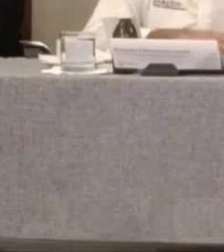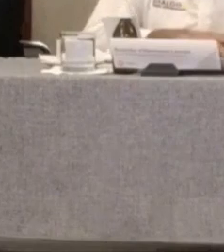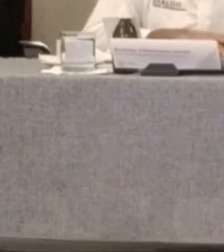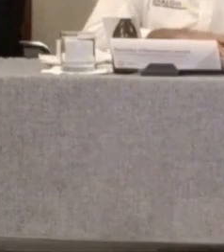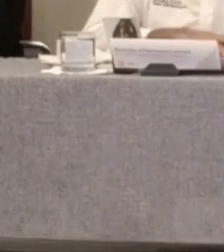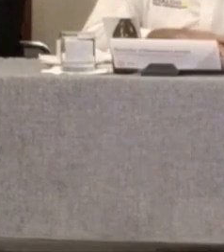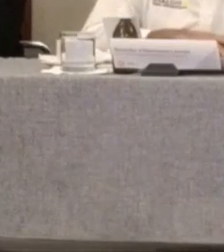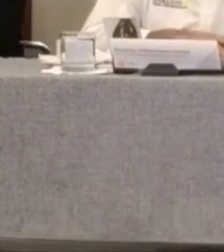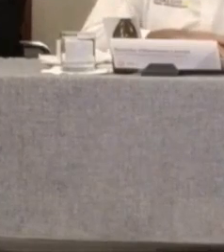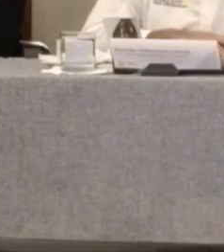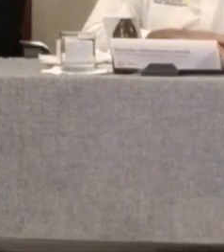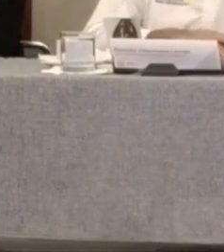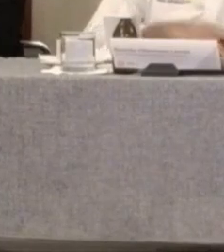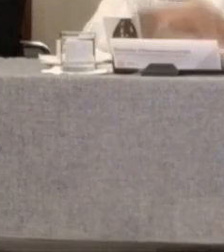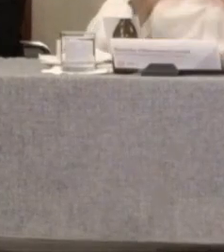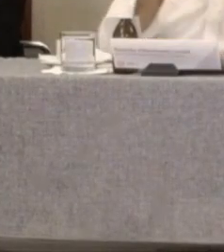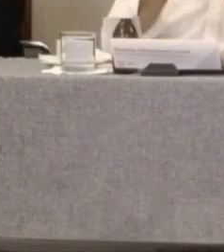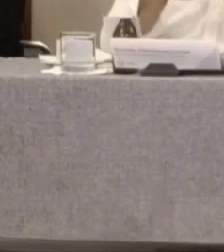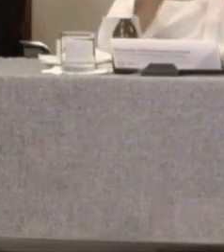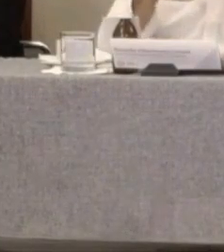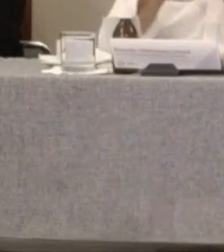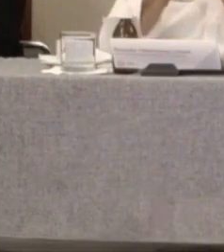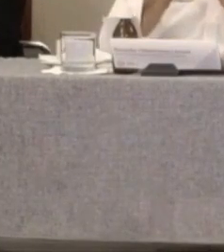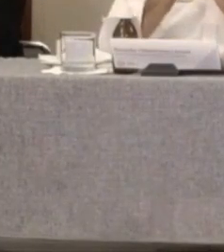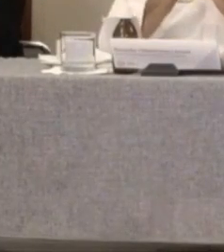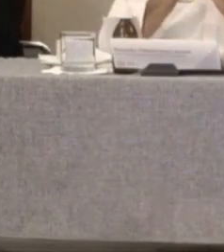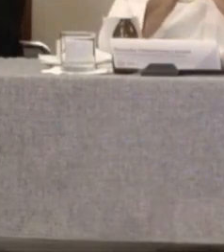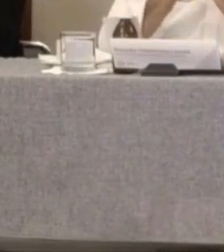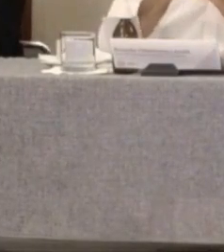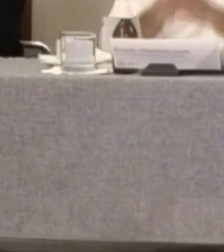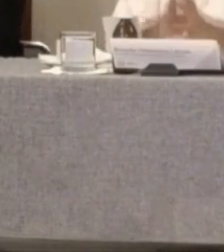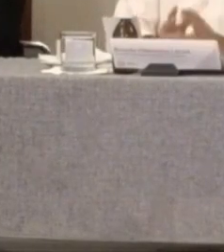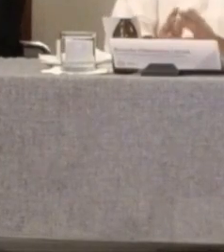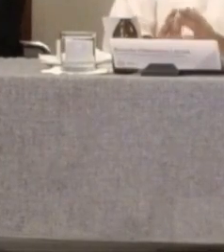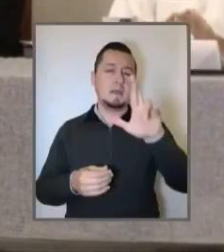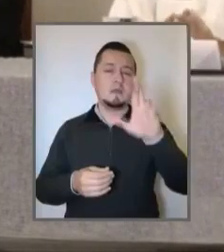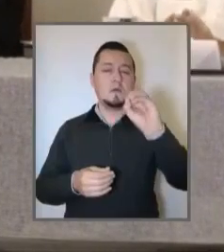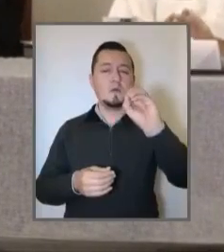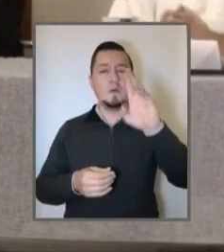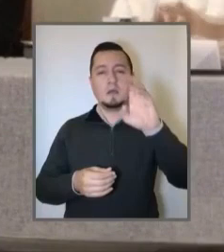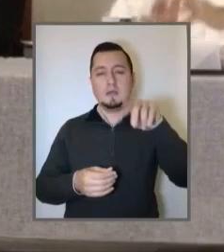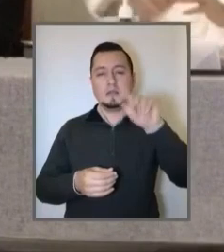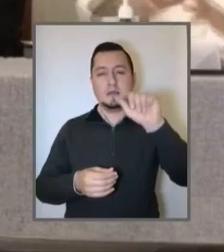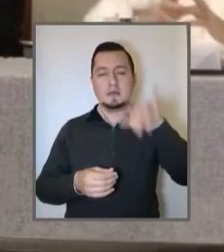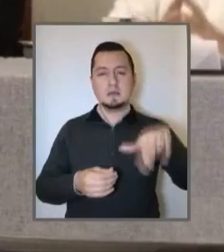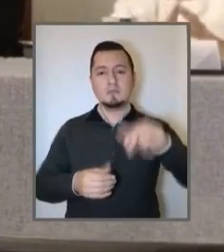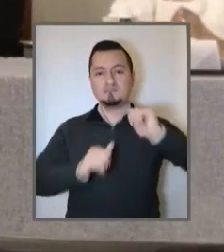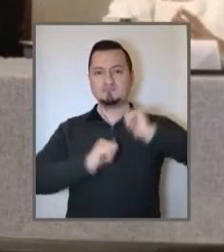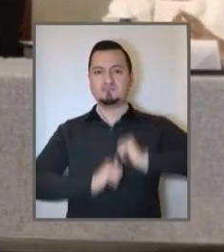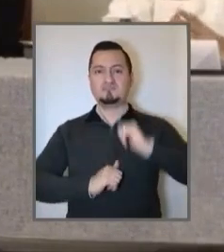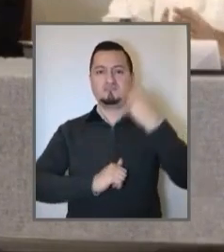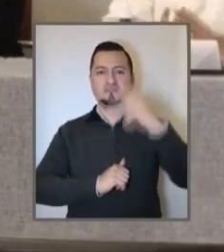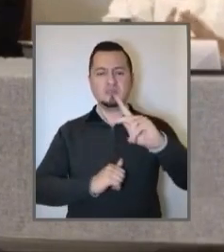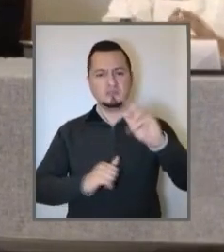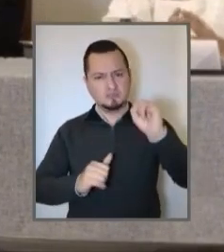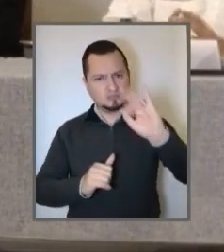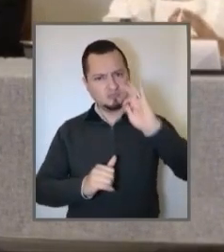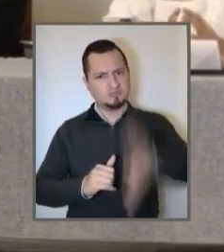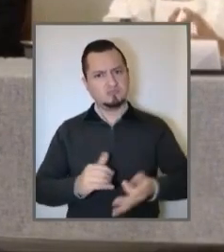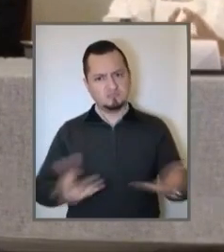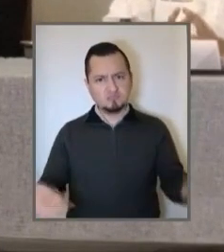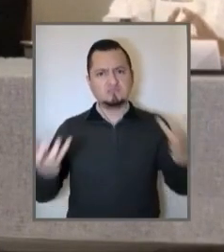el almacenamiento y congelamiento de las dosis de vacuna que deben de aplicarse en Jalisco en el 2021. El reto